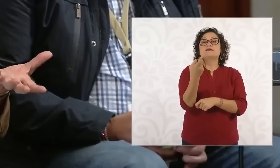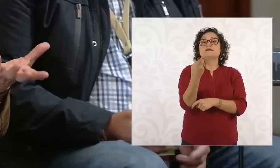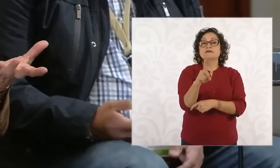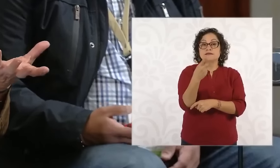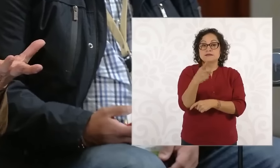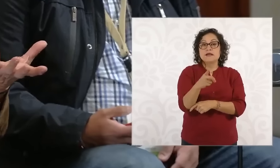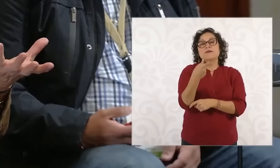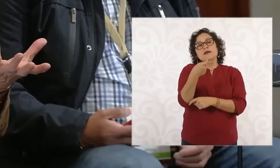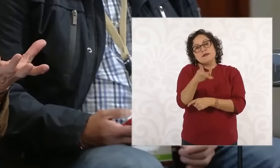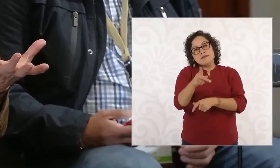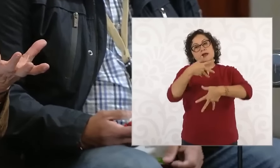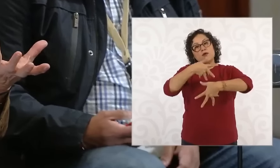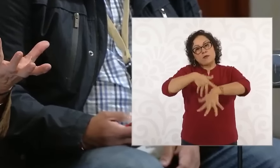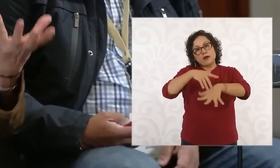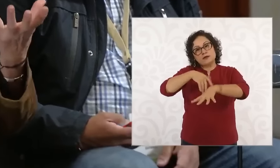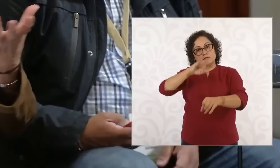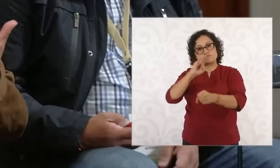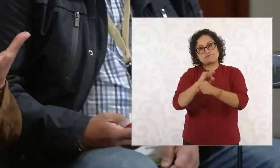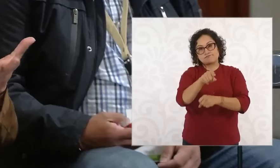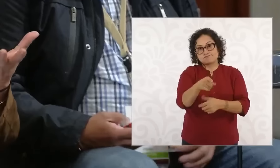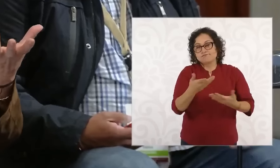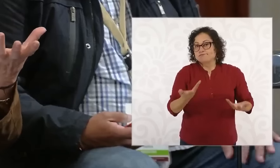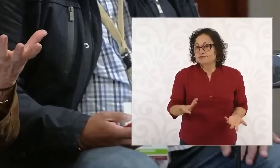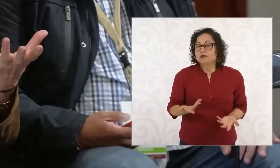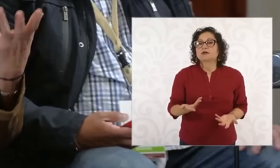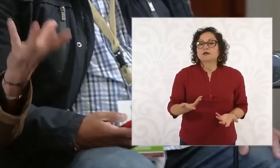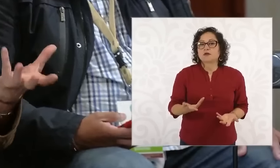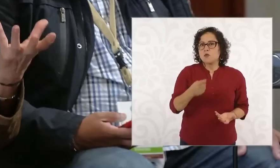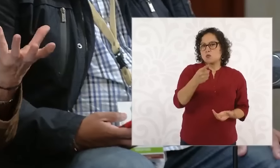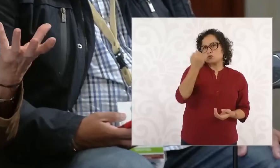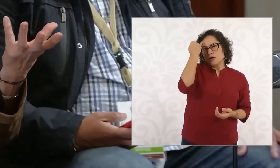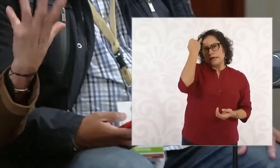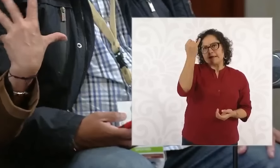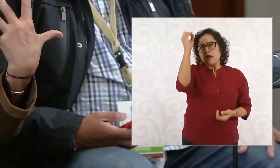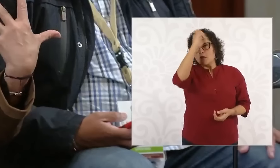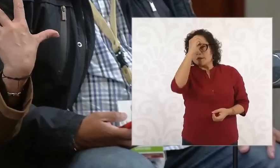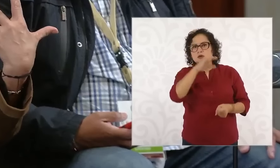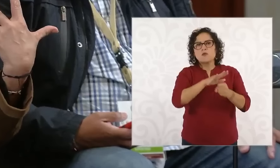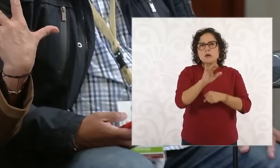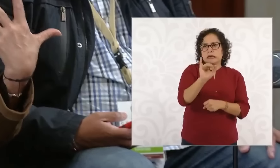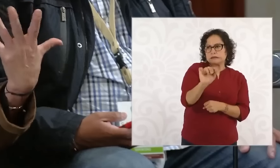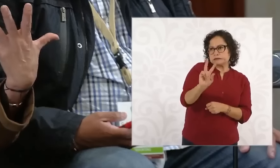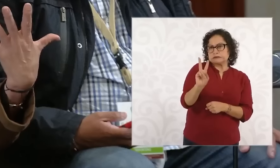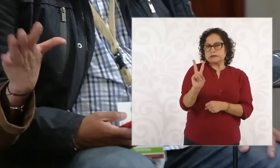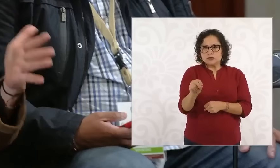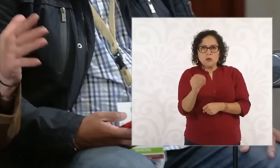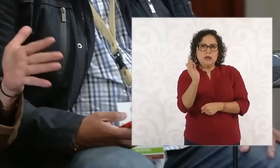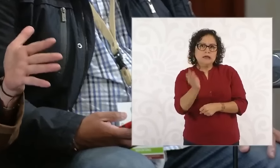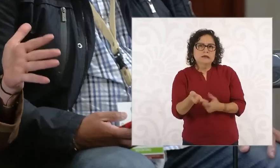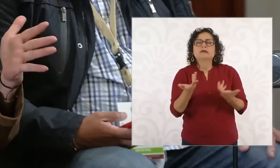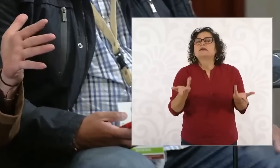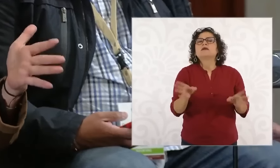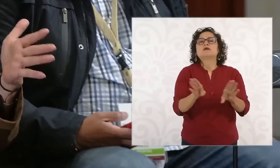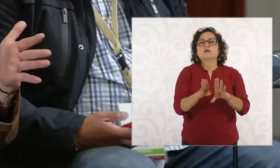opinión tiene respecto a será conveniente o no, es importante o no? Porque por parte de los convocantes, pues consideran